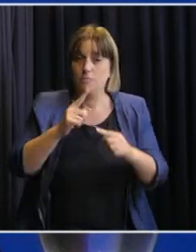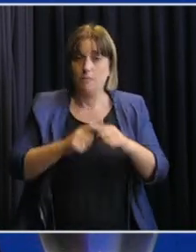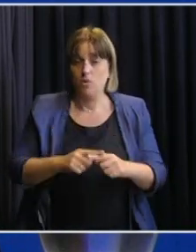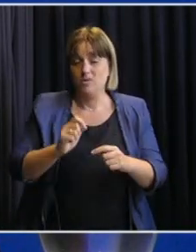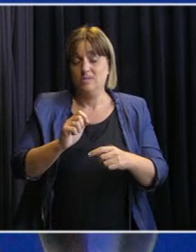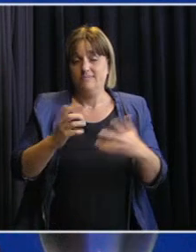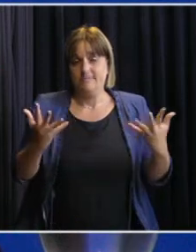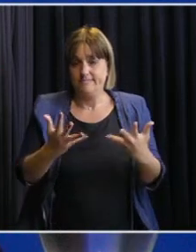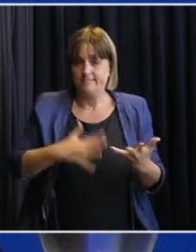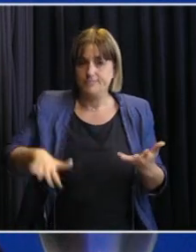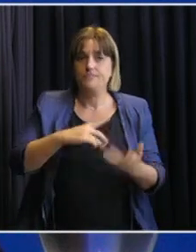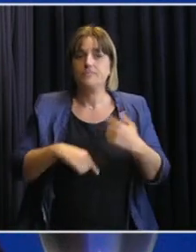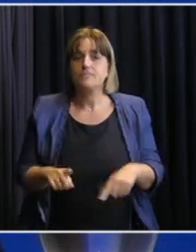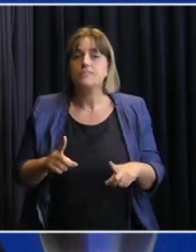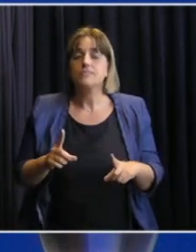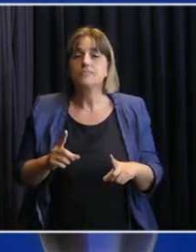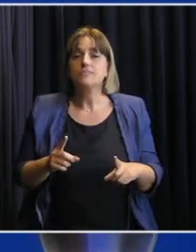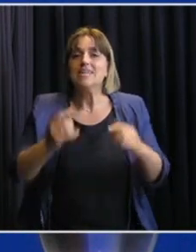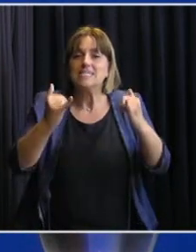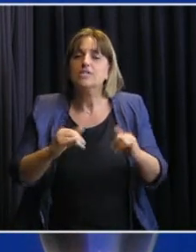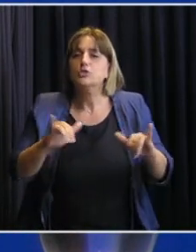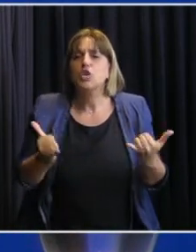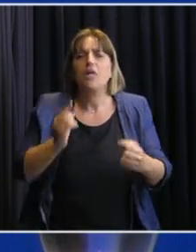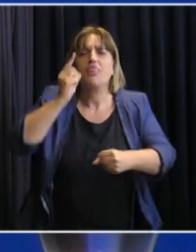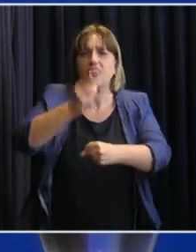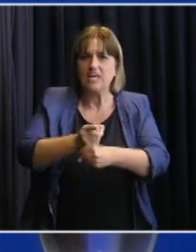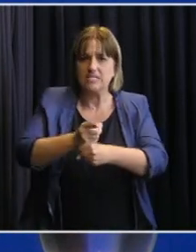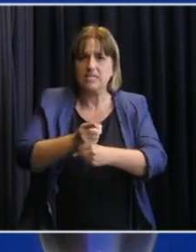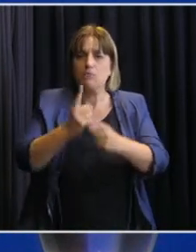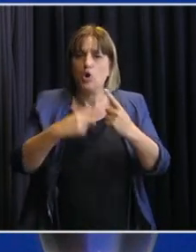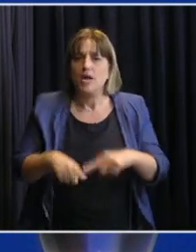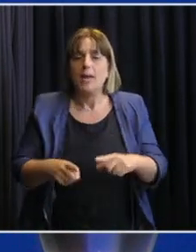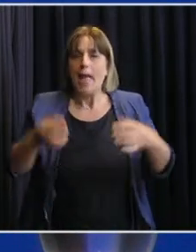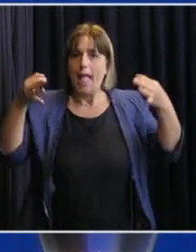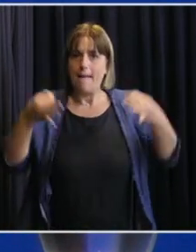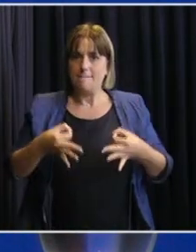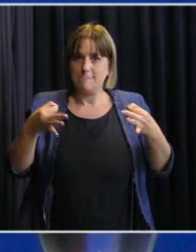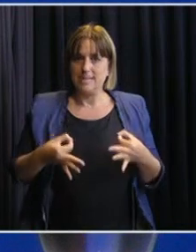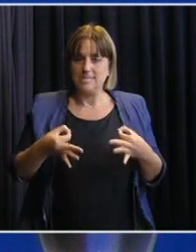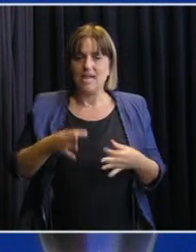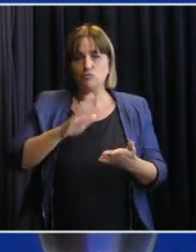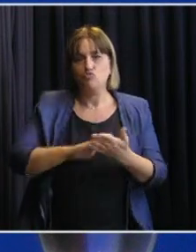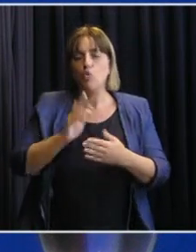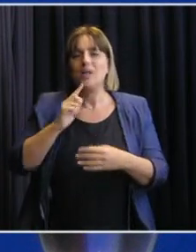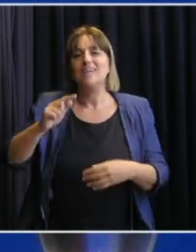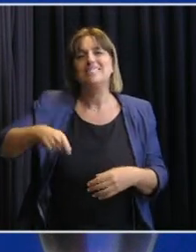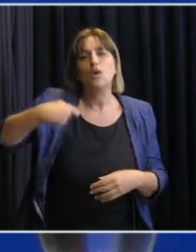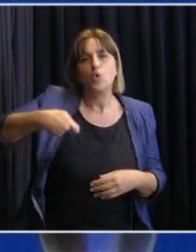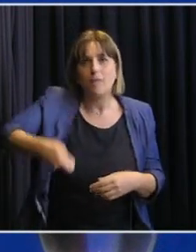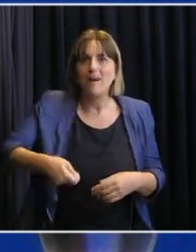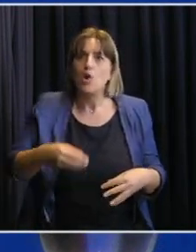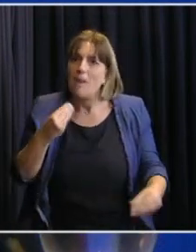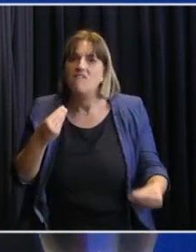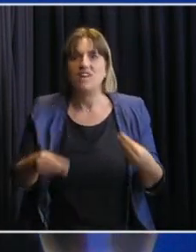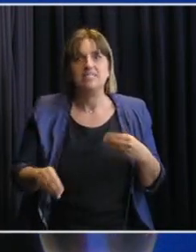situación que estamos viviendo. Y hoy hemos decidido que este régimen especial de seguro de paro es flexible y